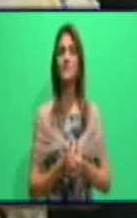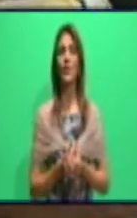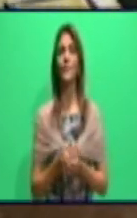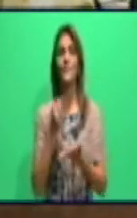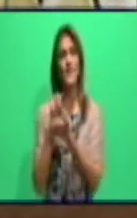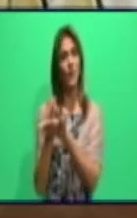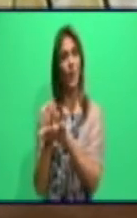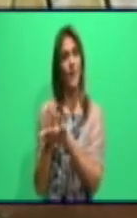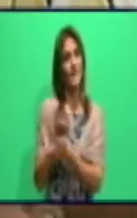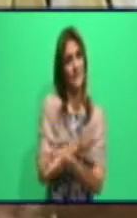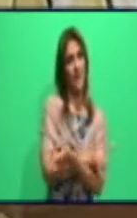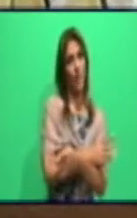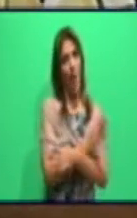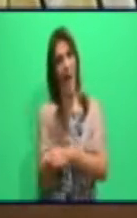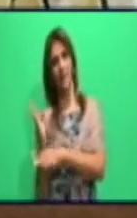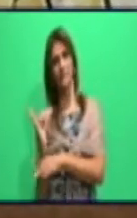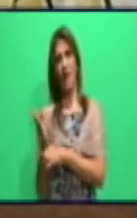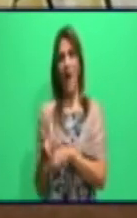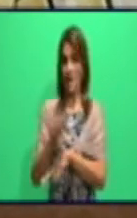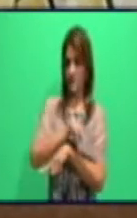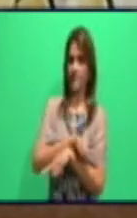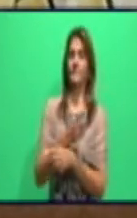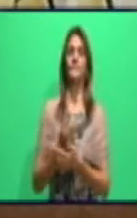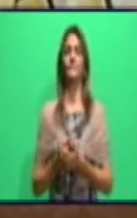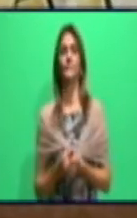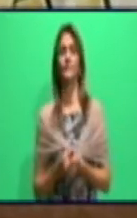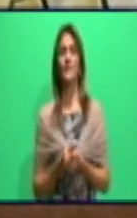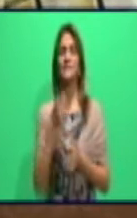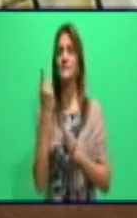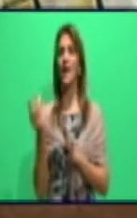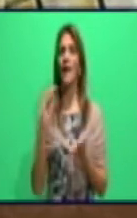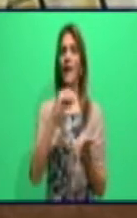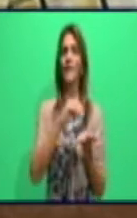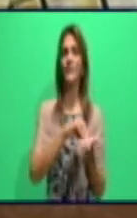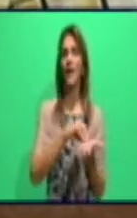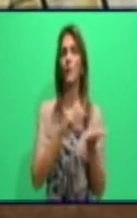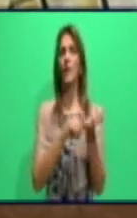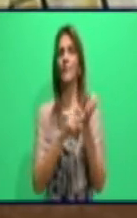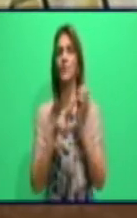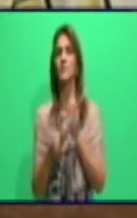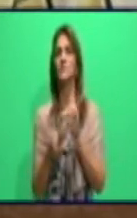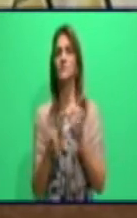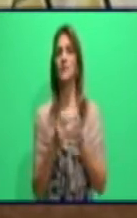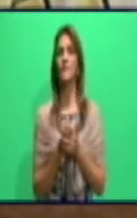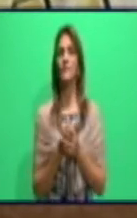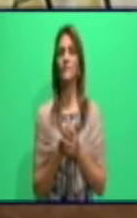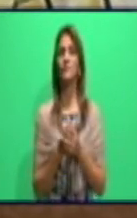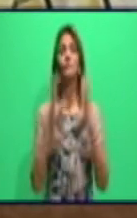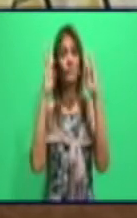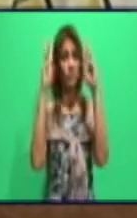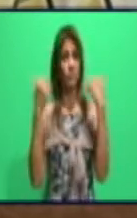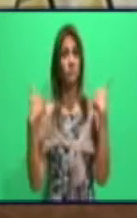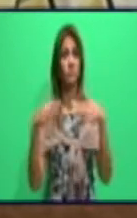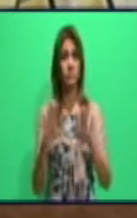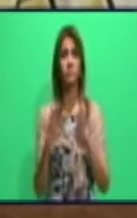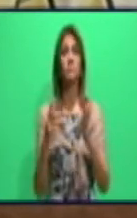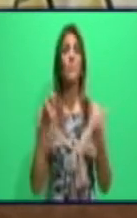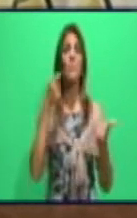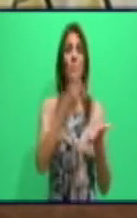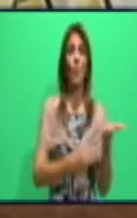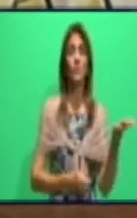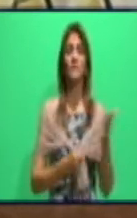pasado hasta esto es el jueves está hasta ayer se han aplicado en la provincia un total de 21 multas al sector no estatal con un